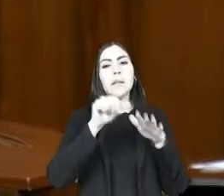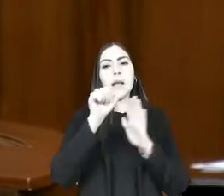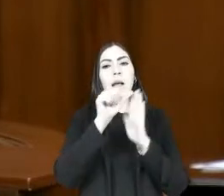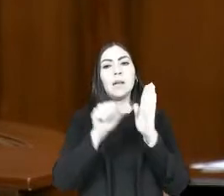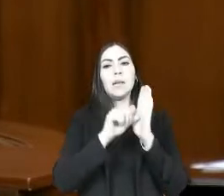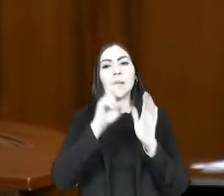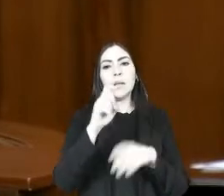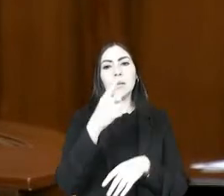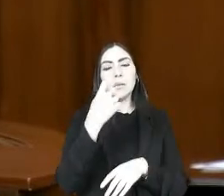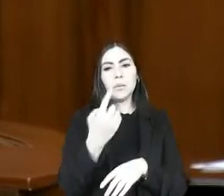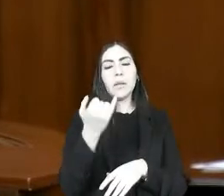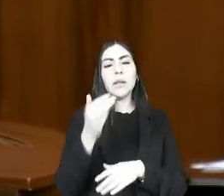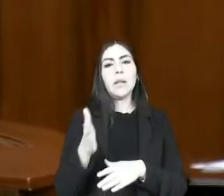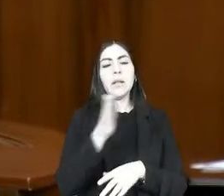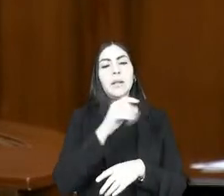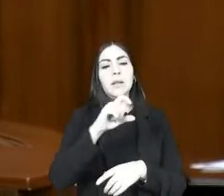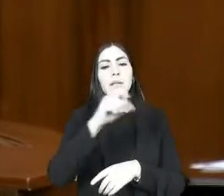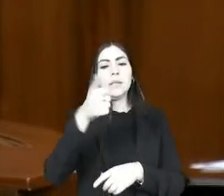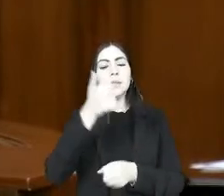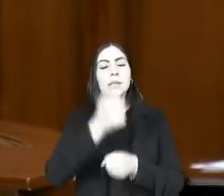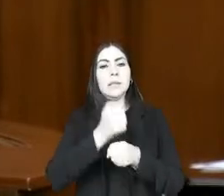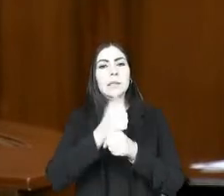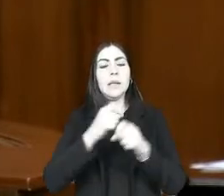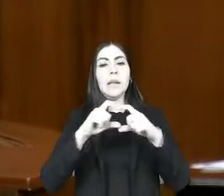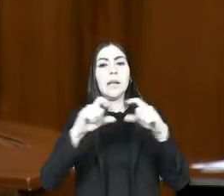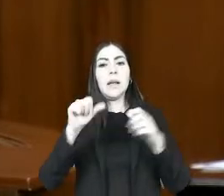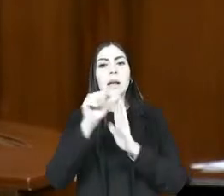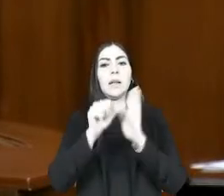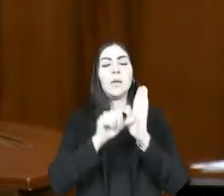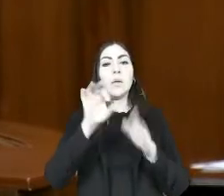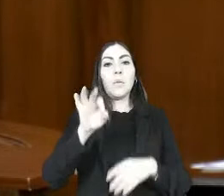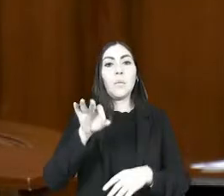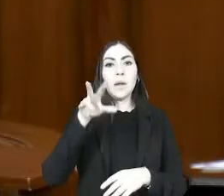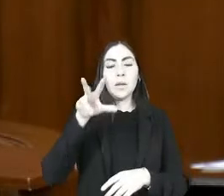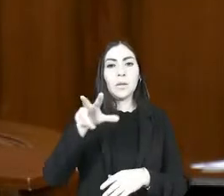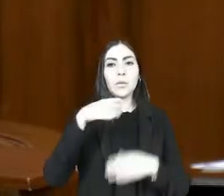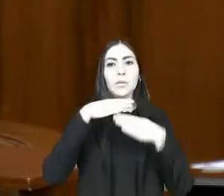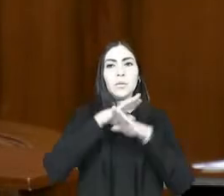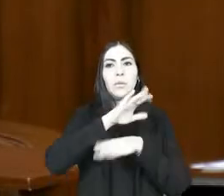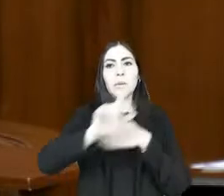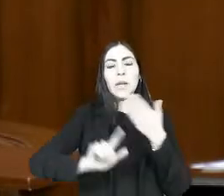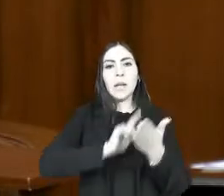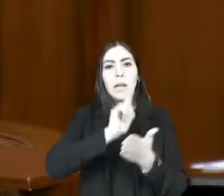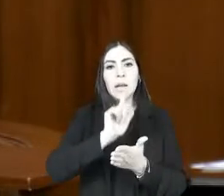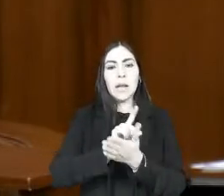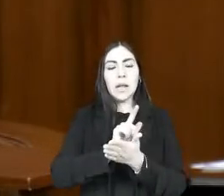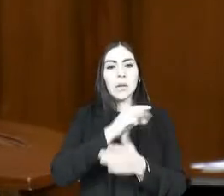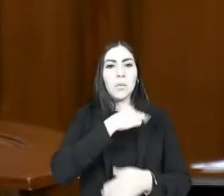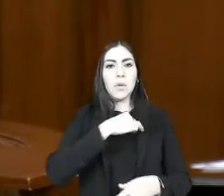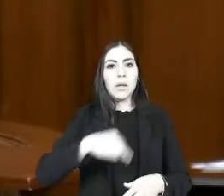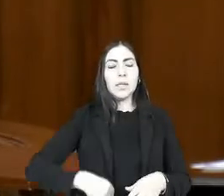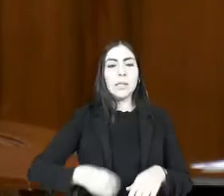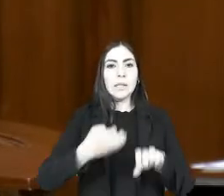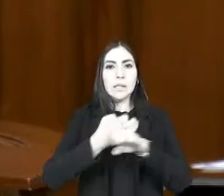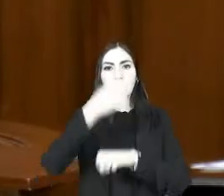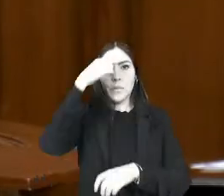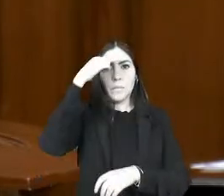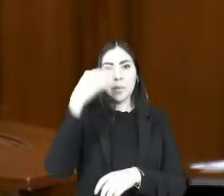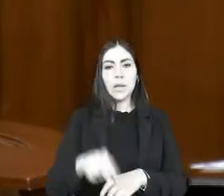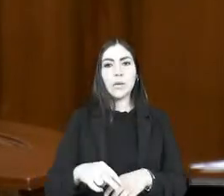31 y la fracción 6 del artículo 48 de la Ley Orgánica Municipal del Estado de